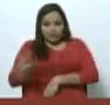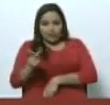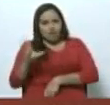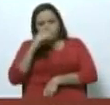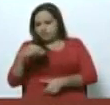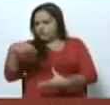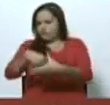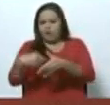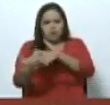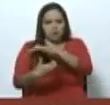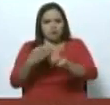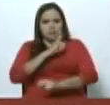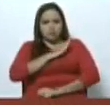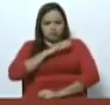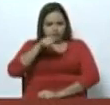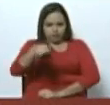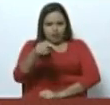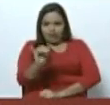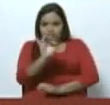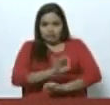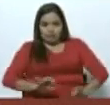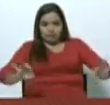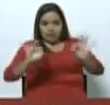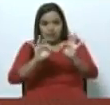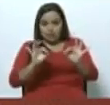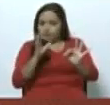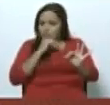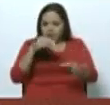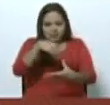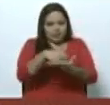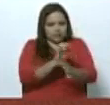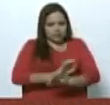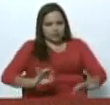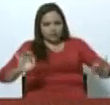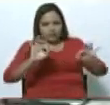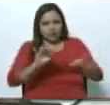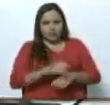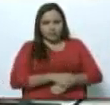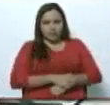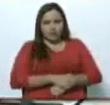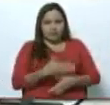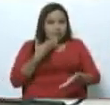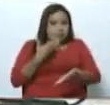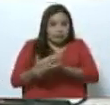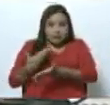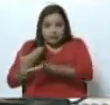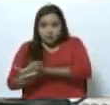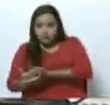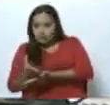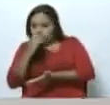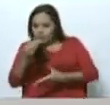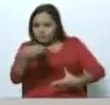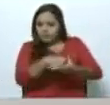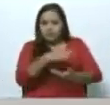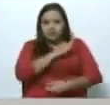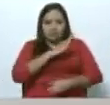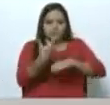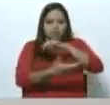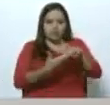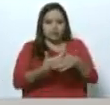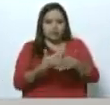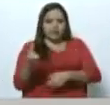los asuntos internos de nadie, no nos metemos. Pedimos y exigimos que no se metan en los asuntos internos de